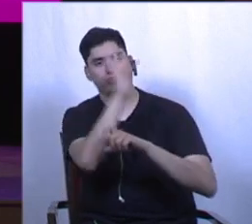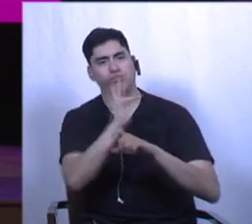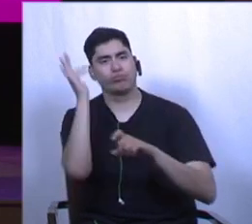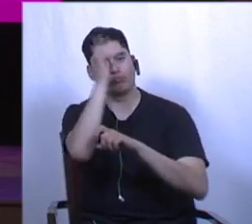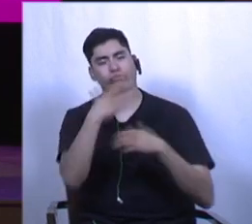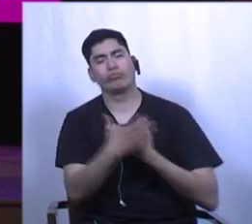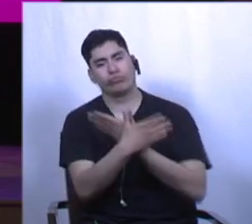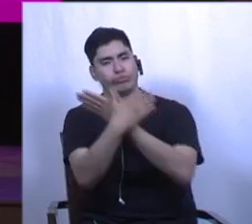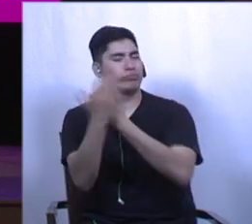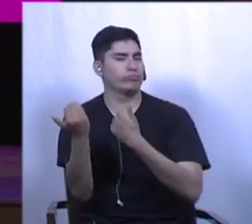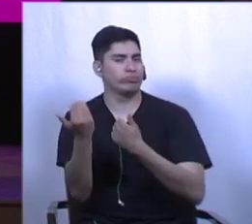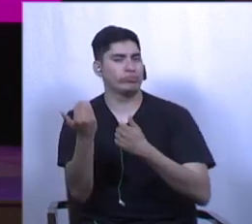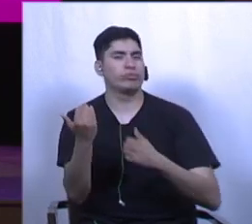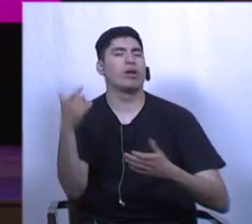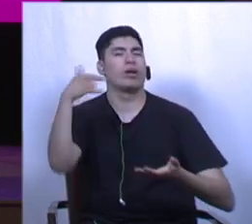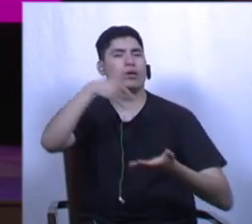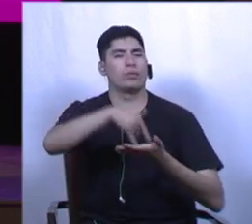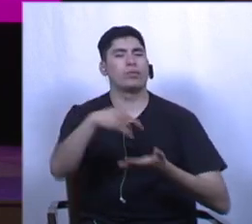de Congreso Futuro.